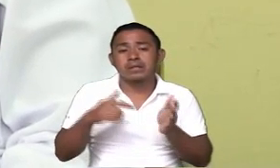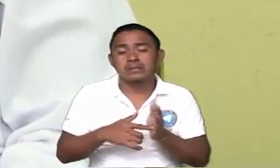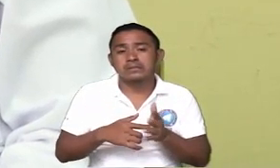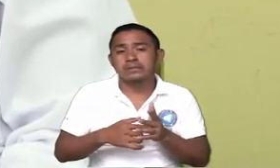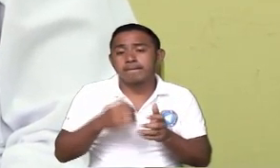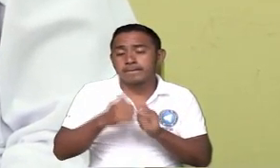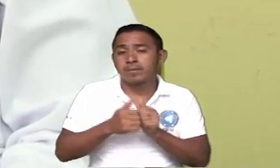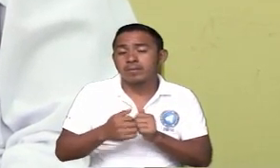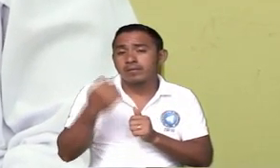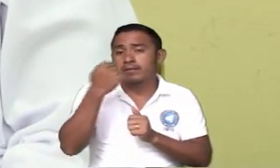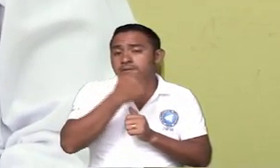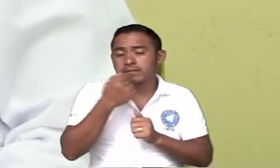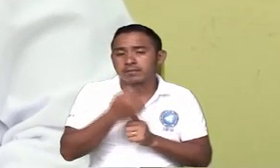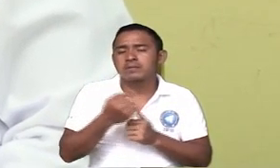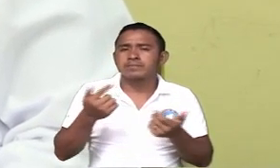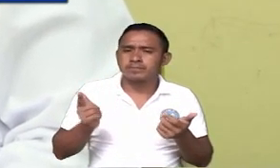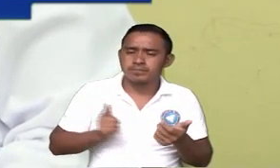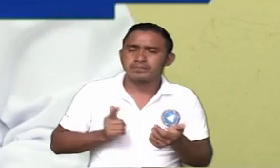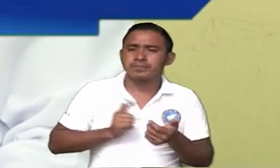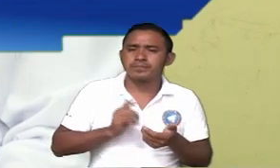bucal,